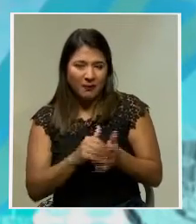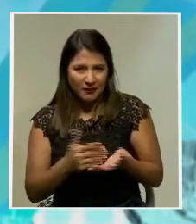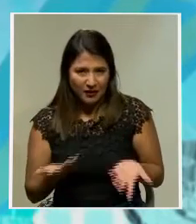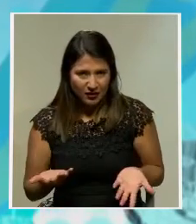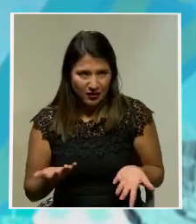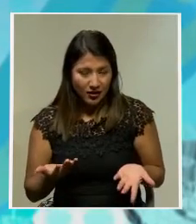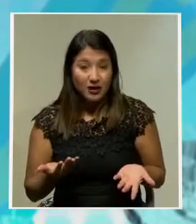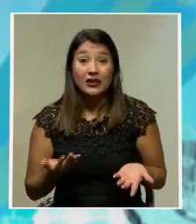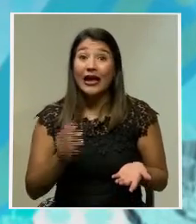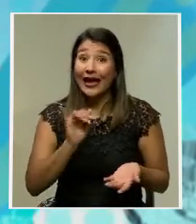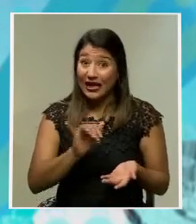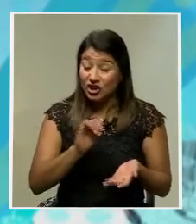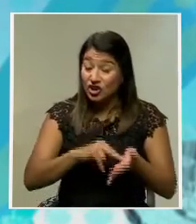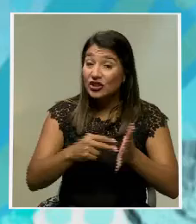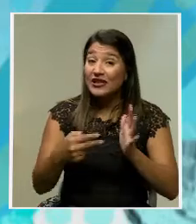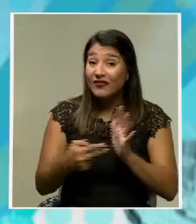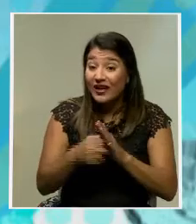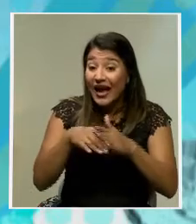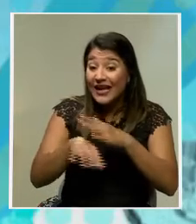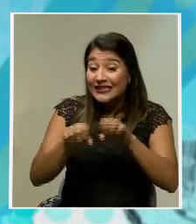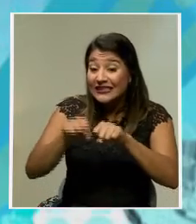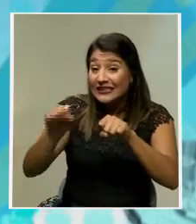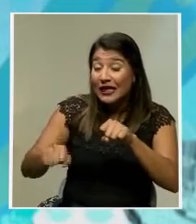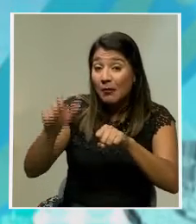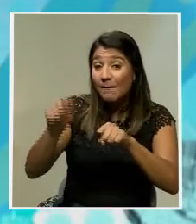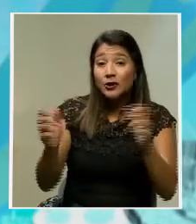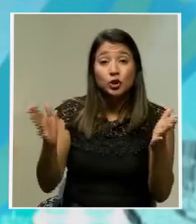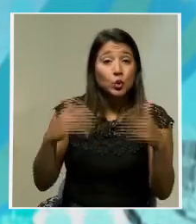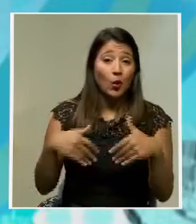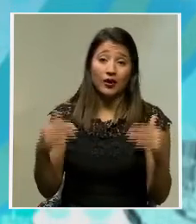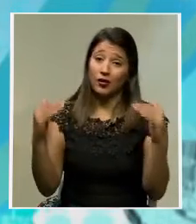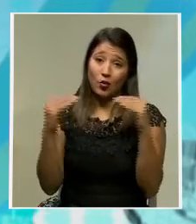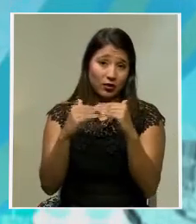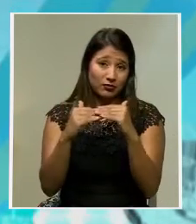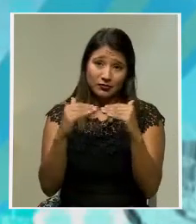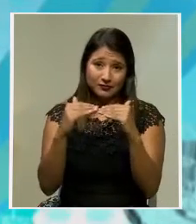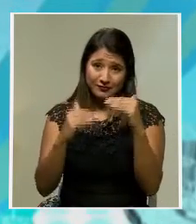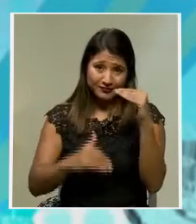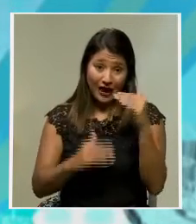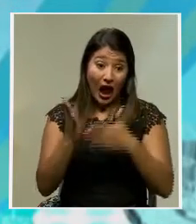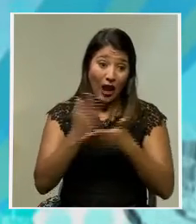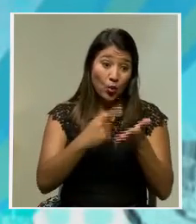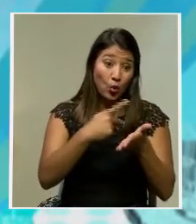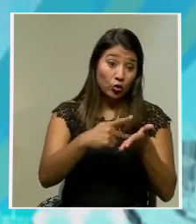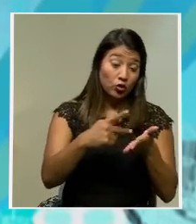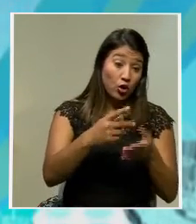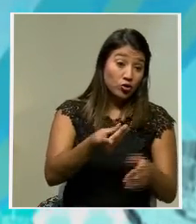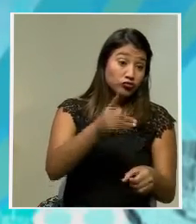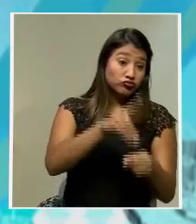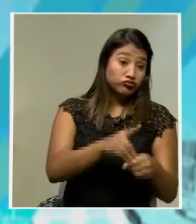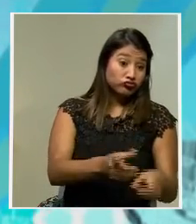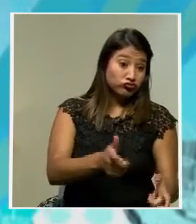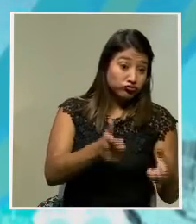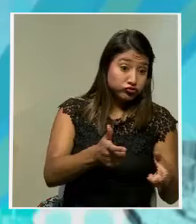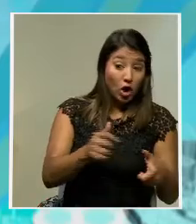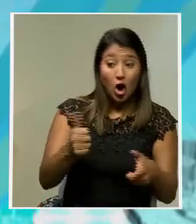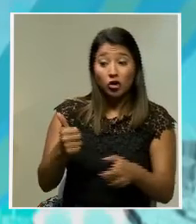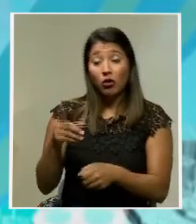que existe en nuestro sistema de pensiones. Hulda, en tu reportaje del 2018